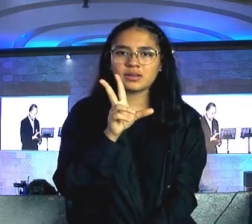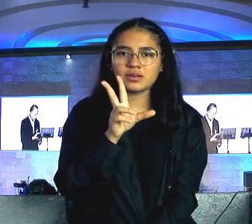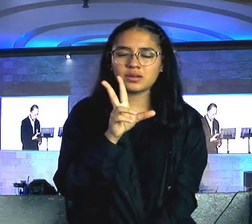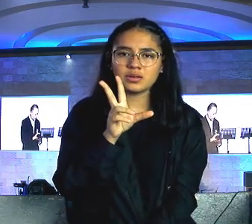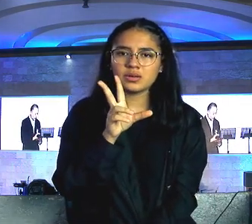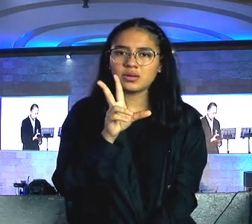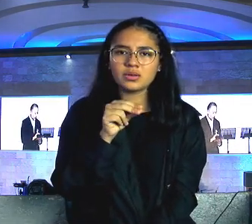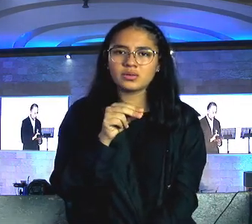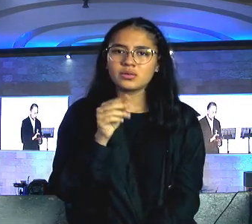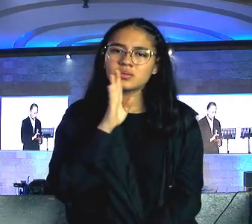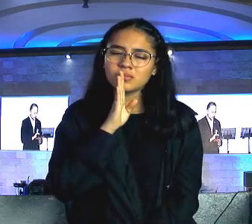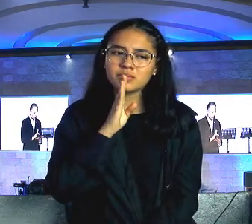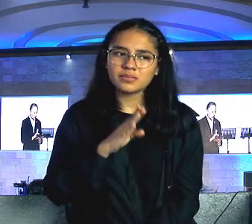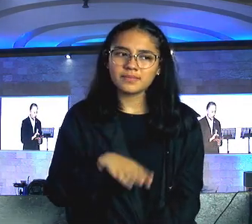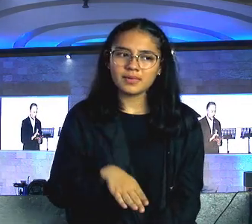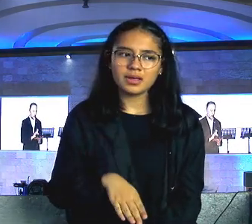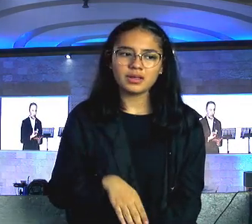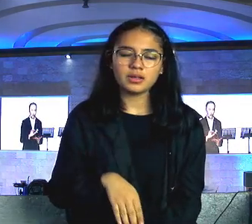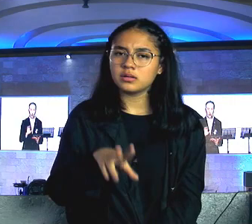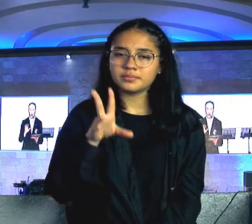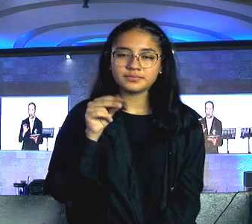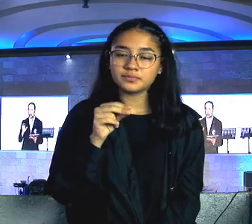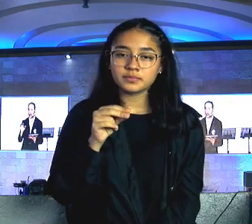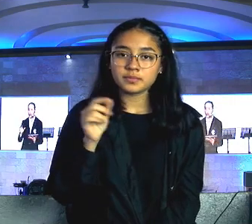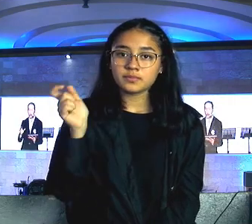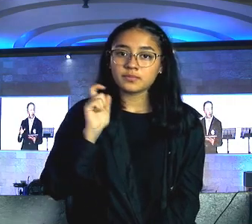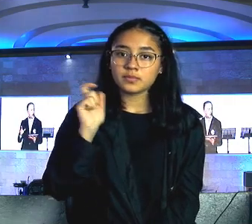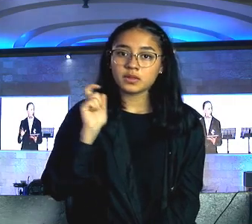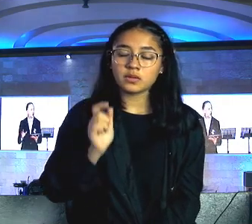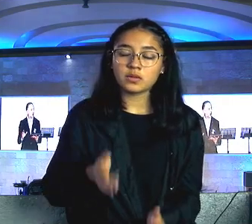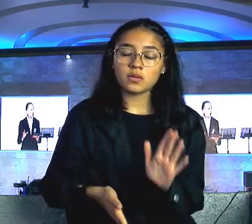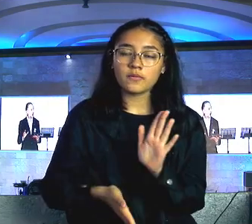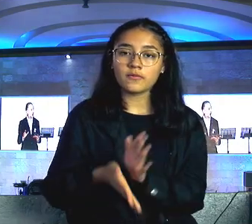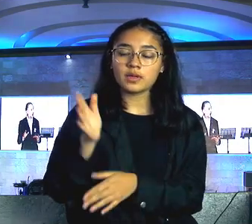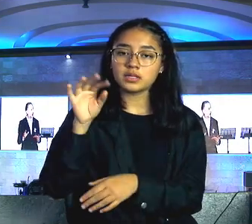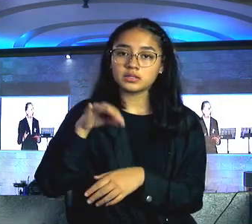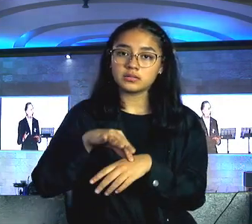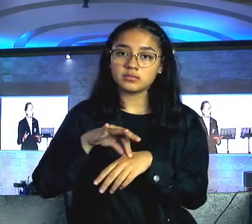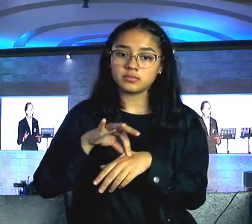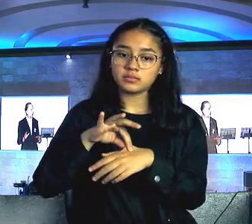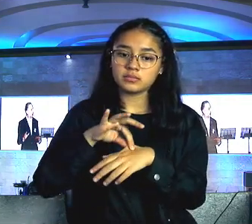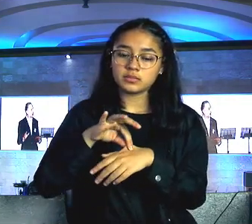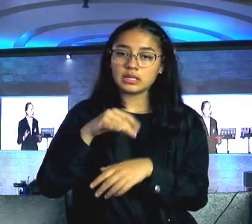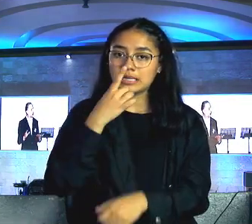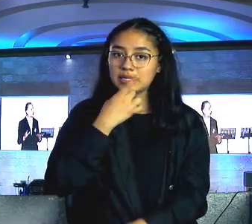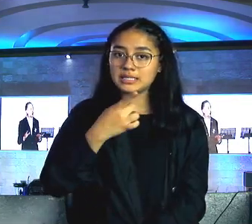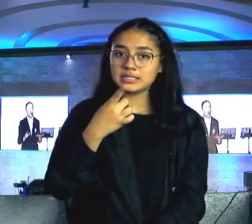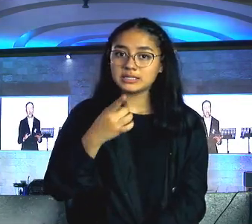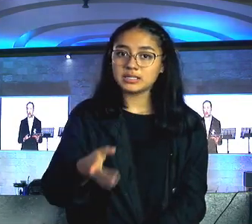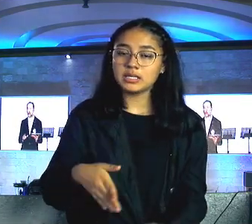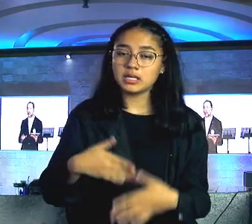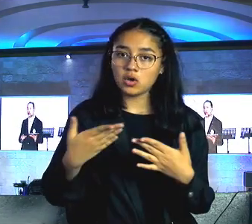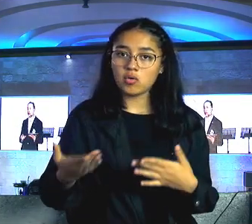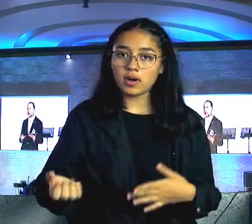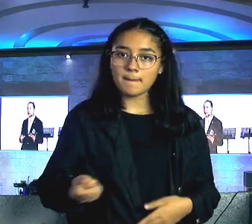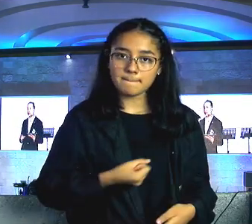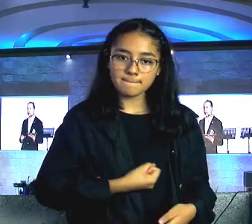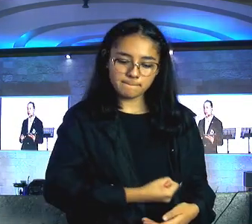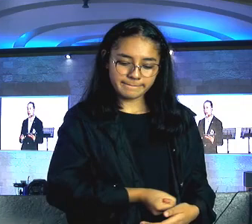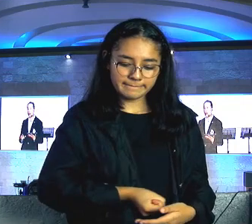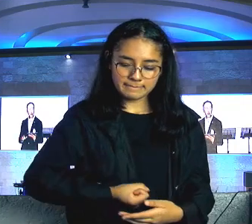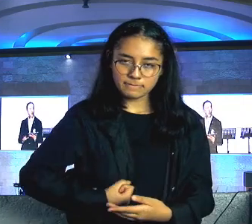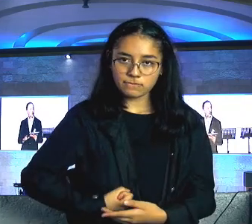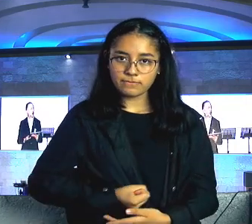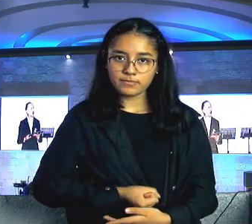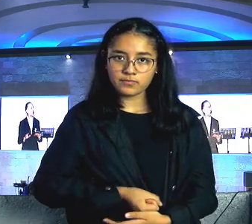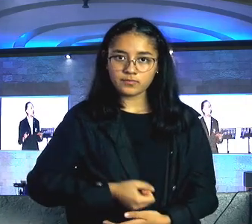No, porque es como cuando vas al médico y el médico te dice, vamos a hacerte un ultrasonido a ver